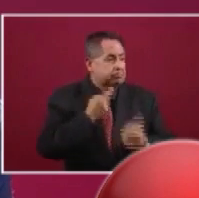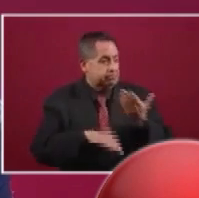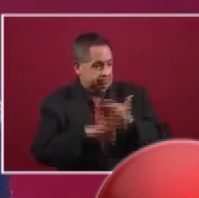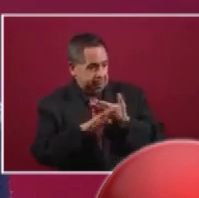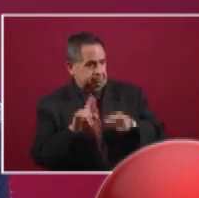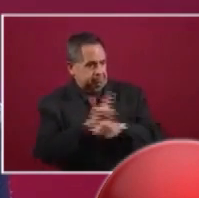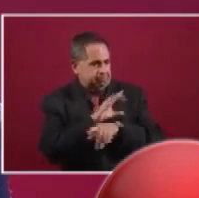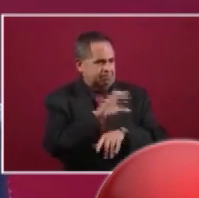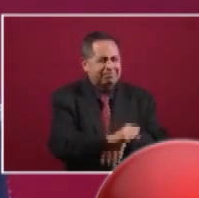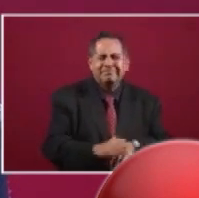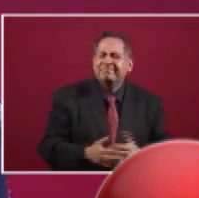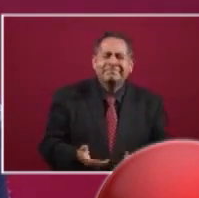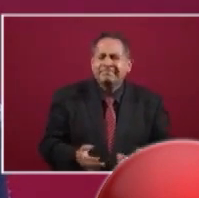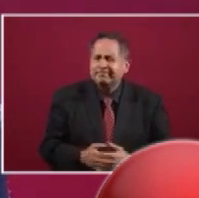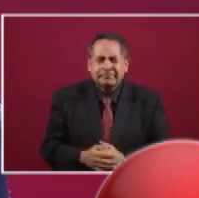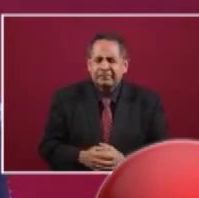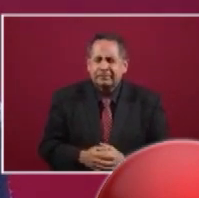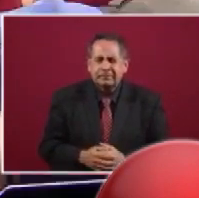porque